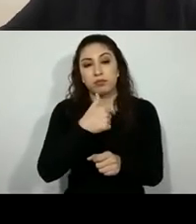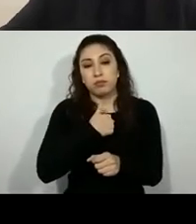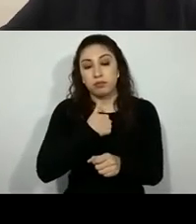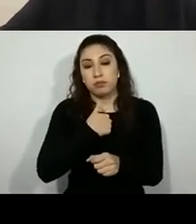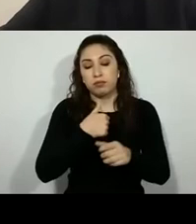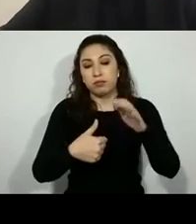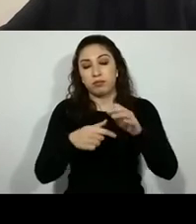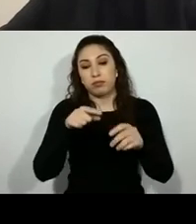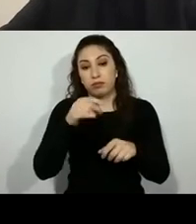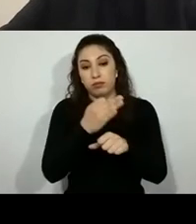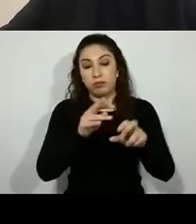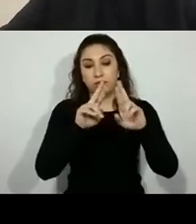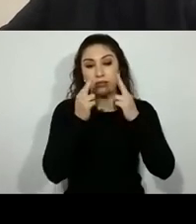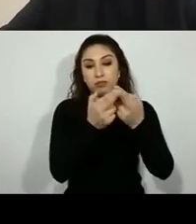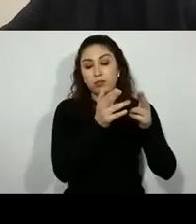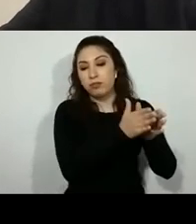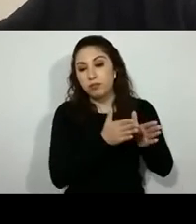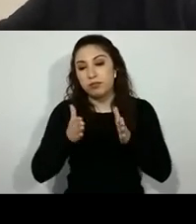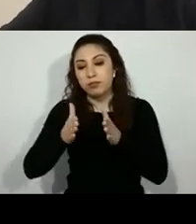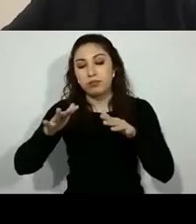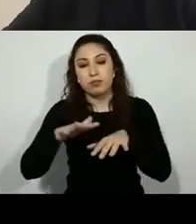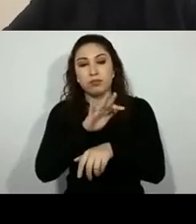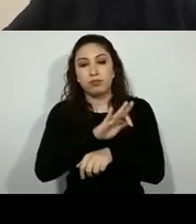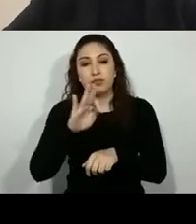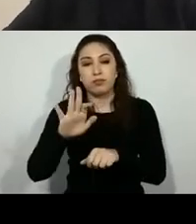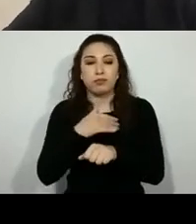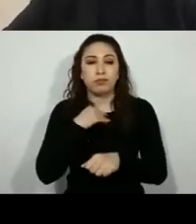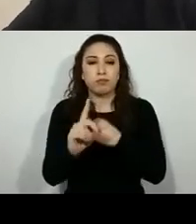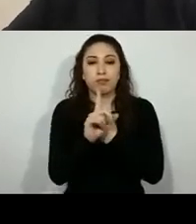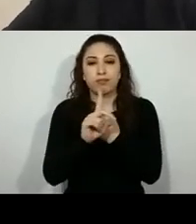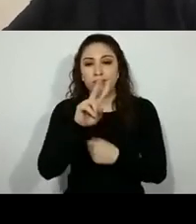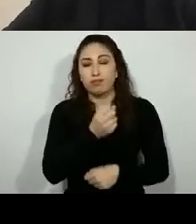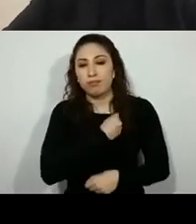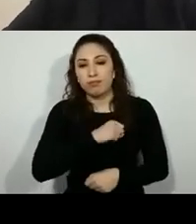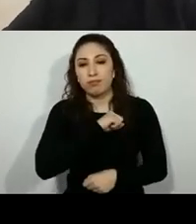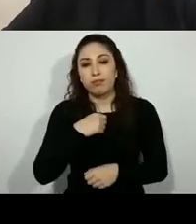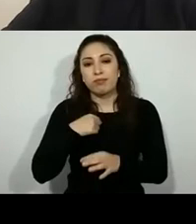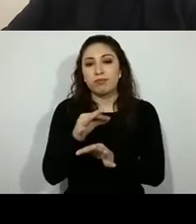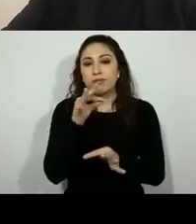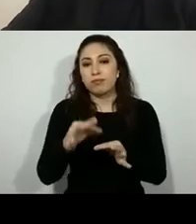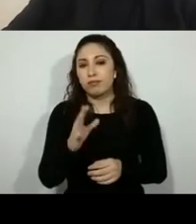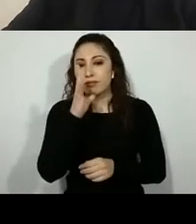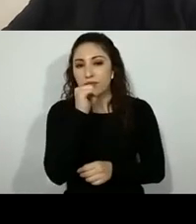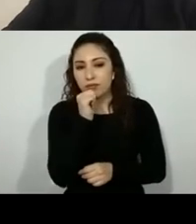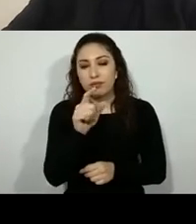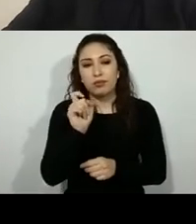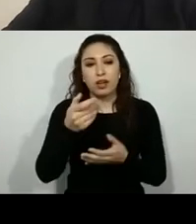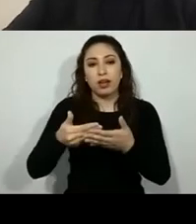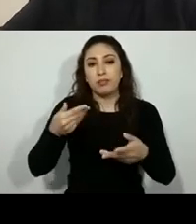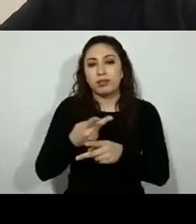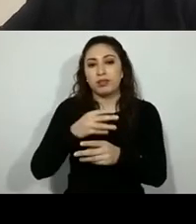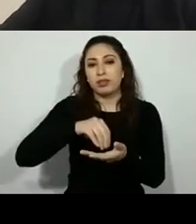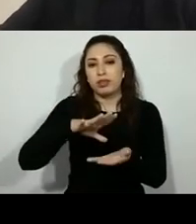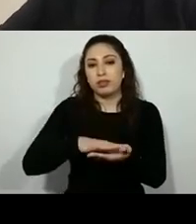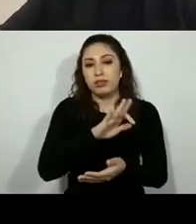mi comparecencia, que por problemas de salud no pude llevarlo a cabo para el día fijado.